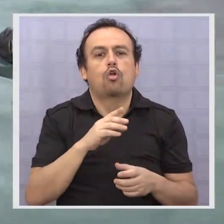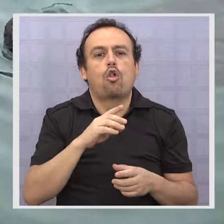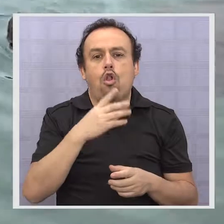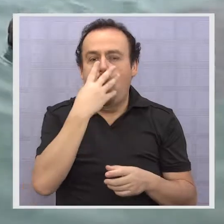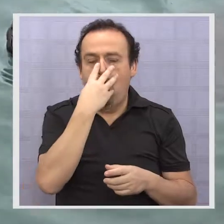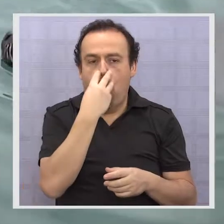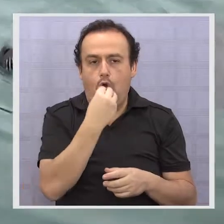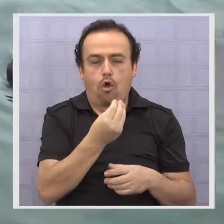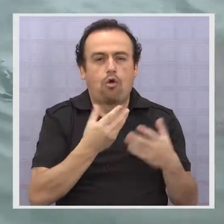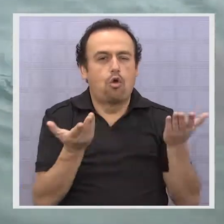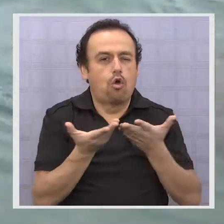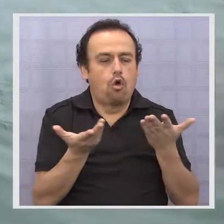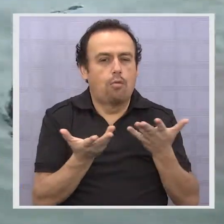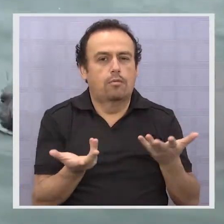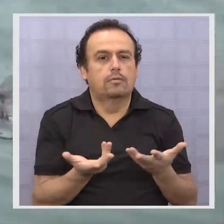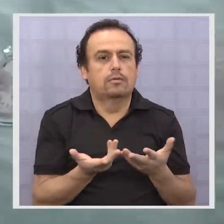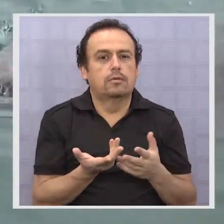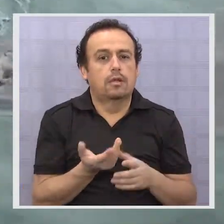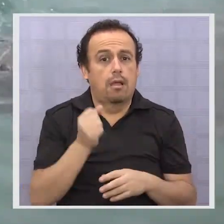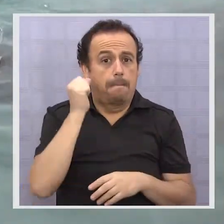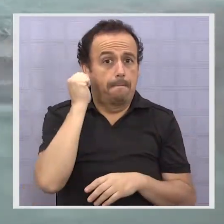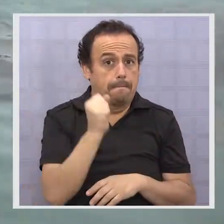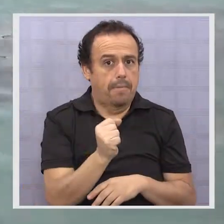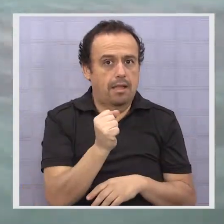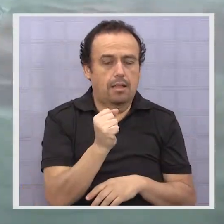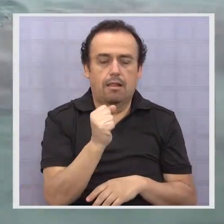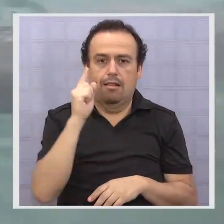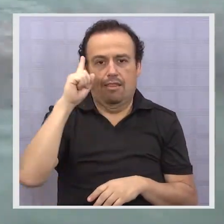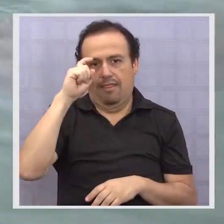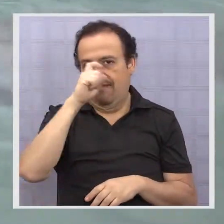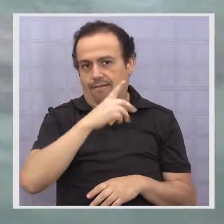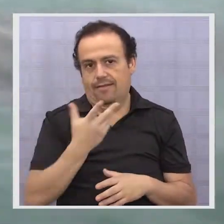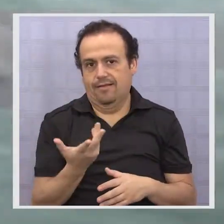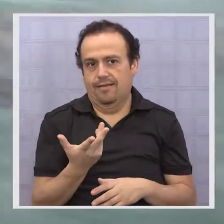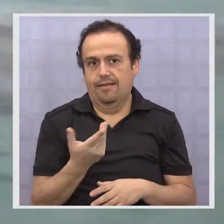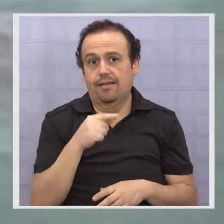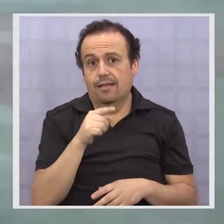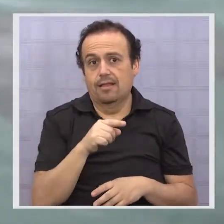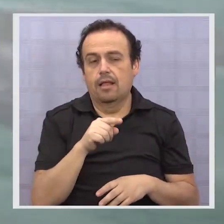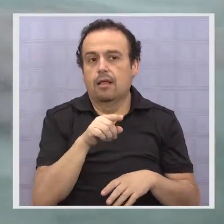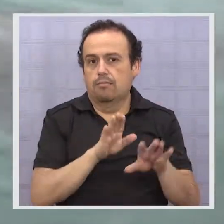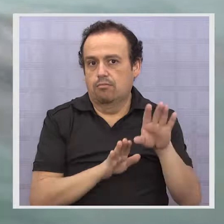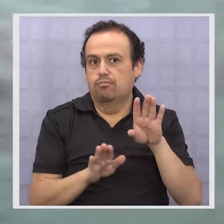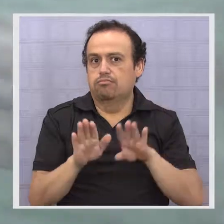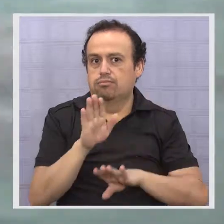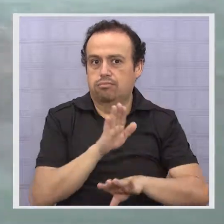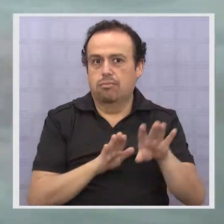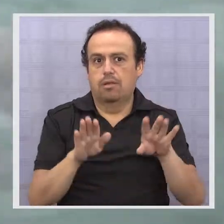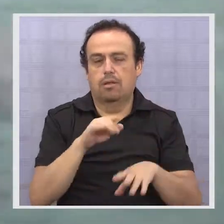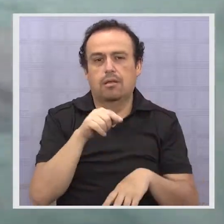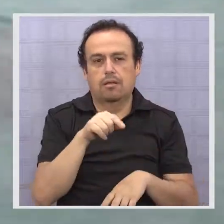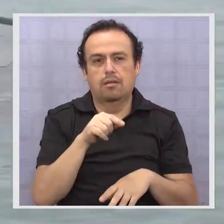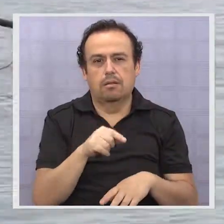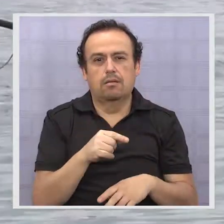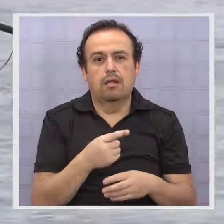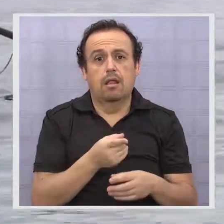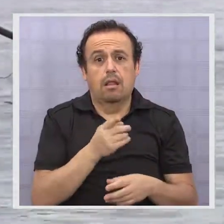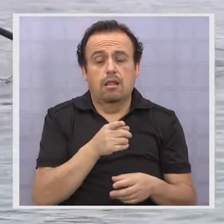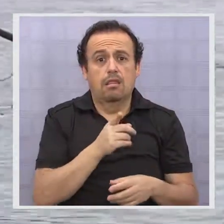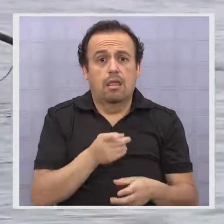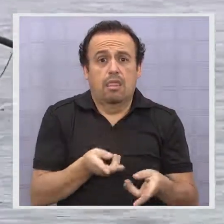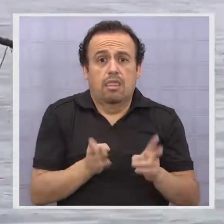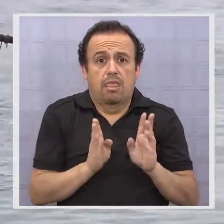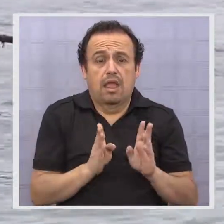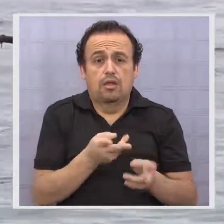este animal. ¿Cómo lo pueden hacer? Matarlo es muy difícil. Usted sabe que es un animal protegido. Es un recurso que también tiene derecho a la